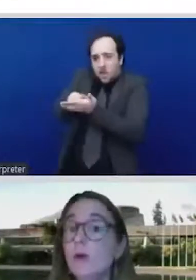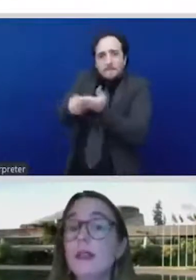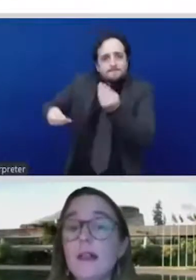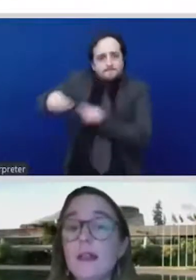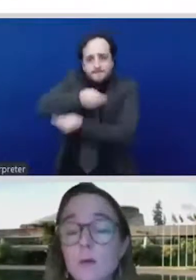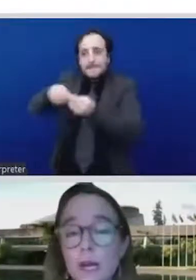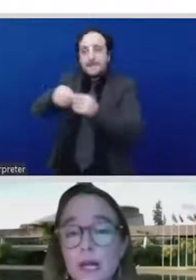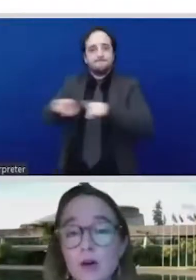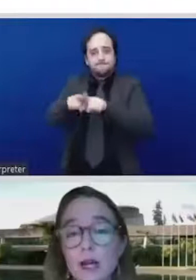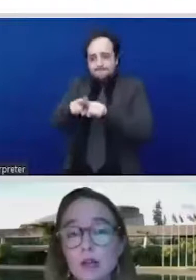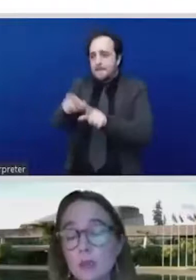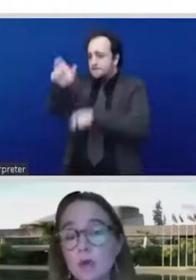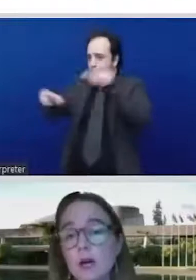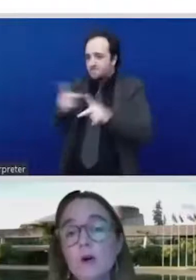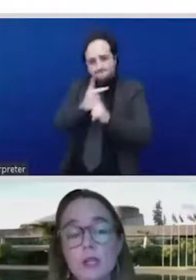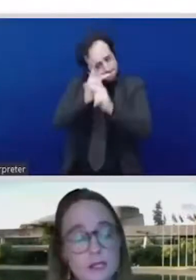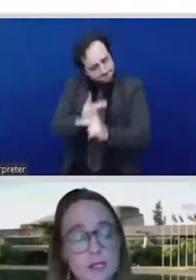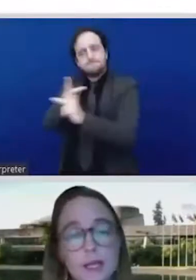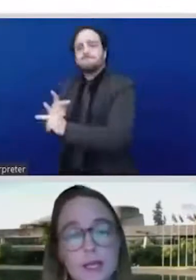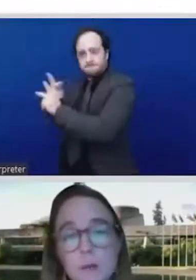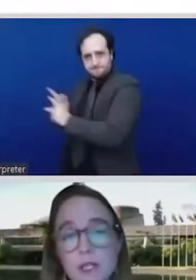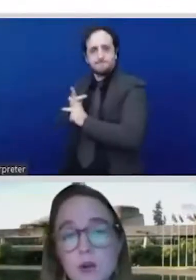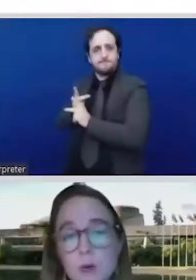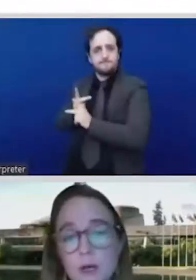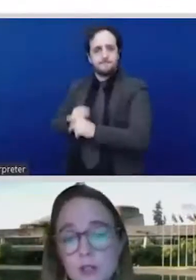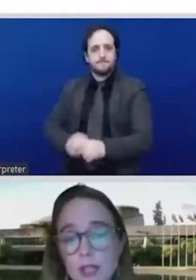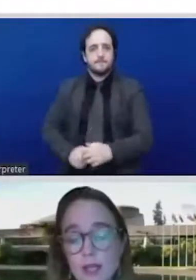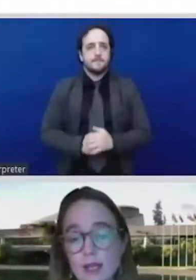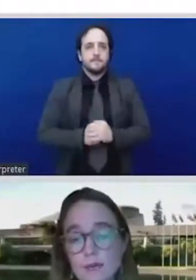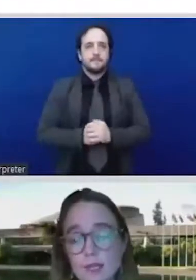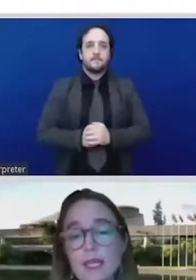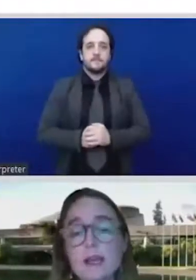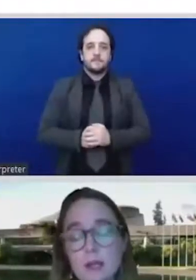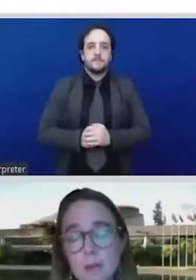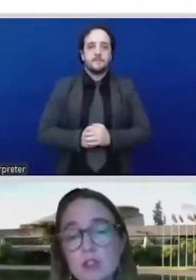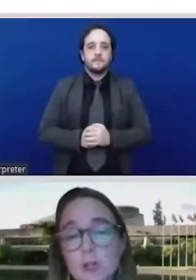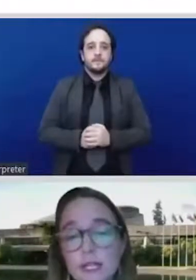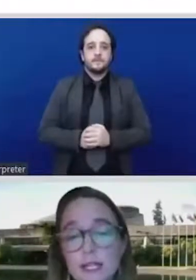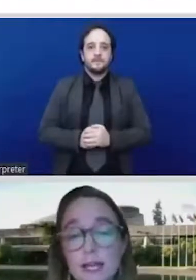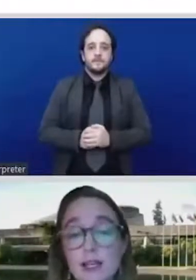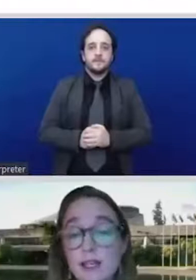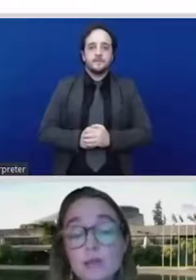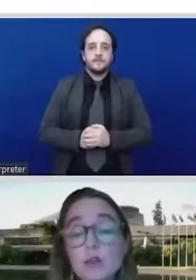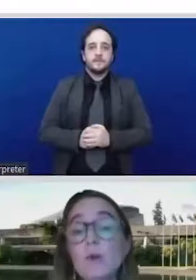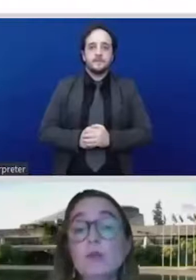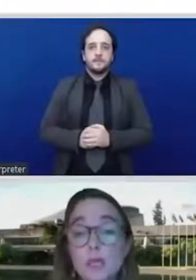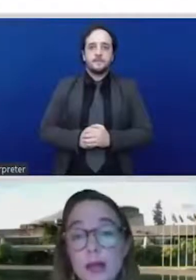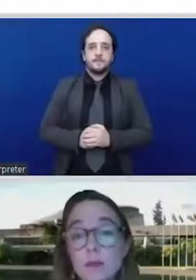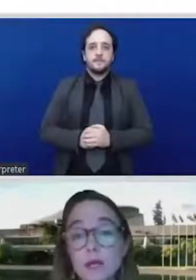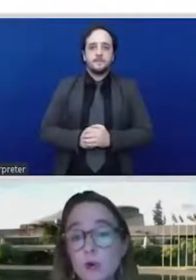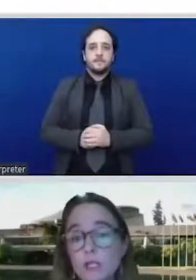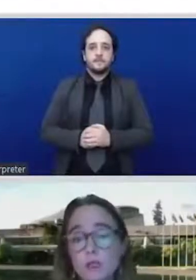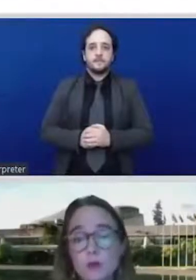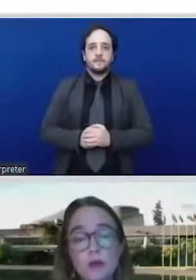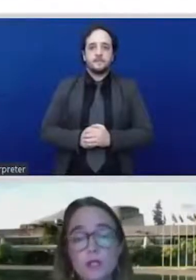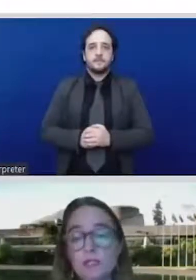novedad comparado a los tipos de acuerdos que normalmente los gobiernos tenían en el espacio multilateral. Y es una oportunidad para